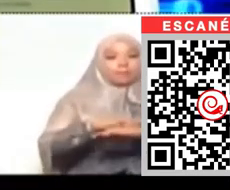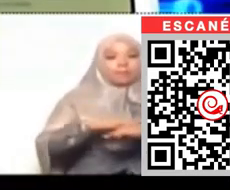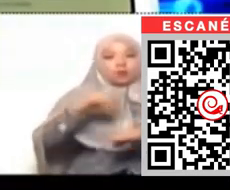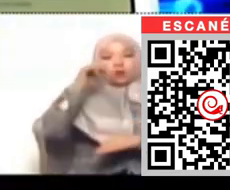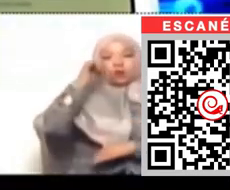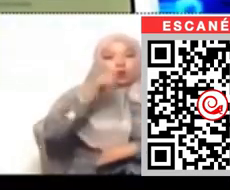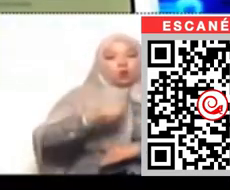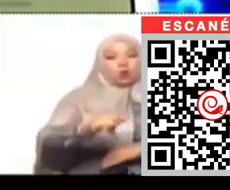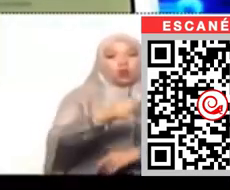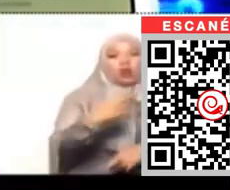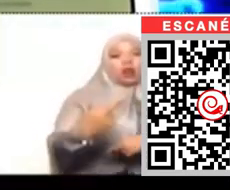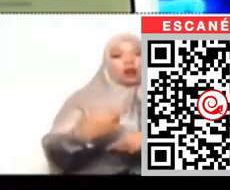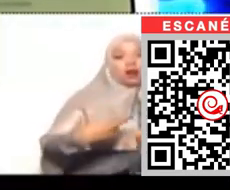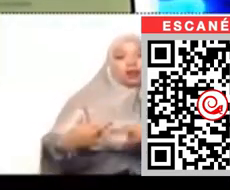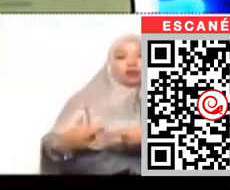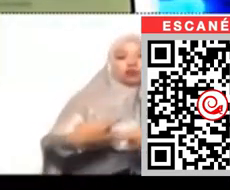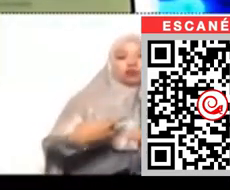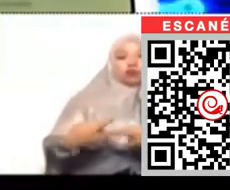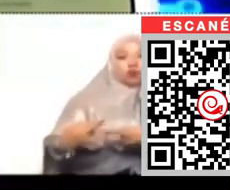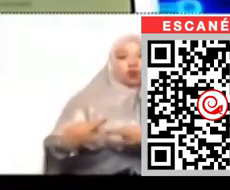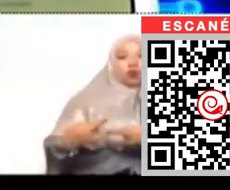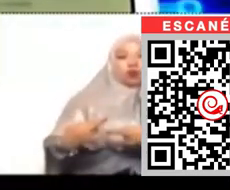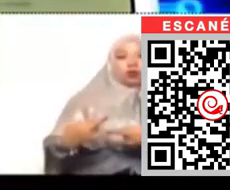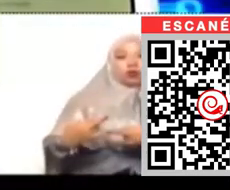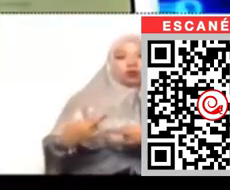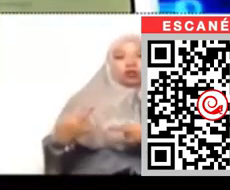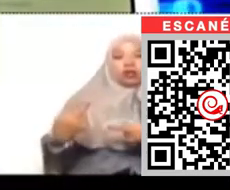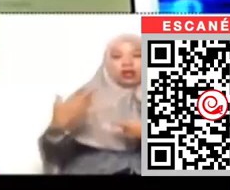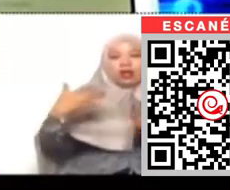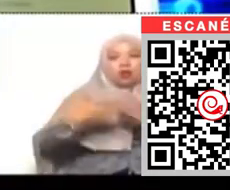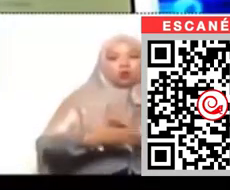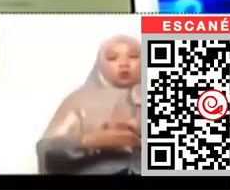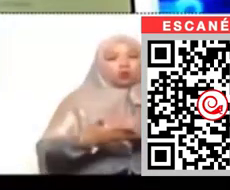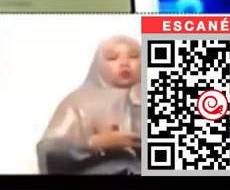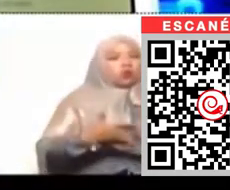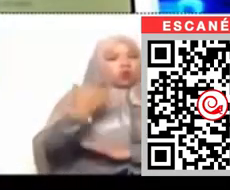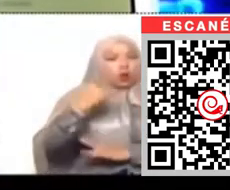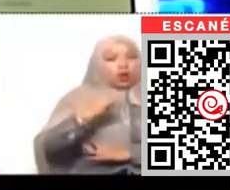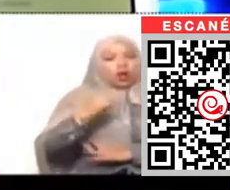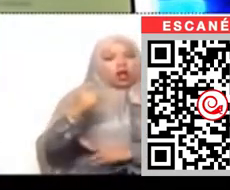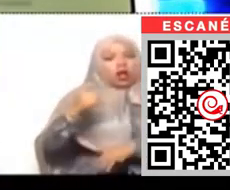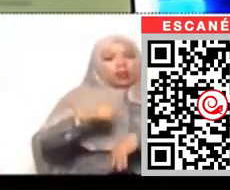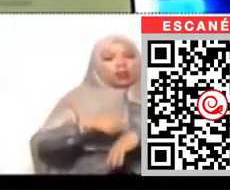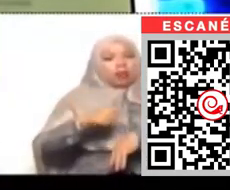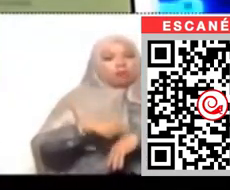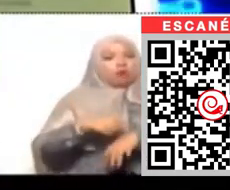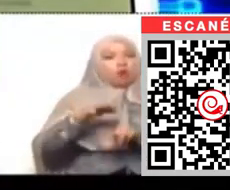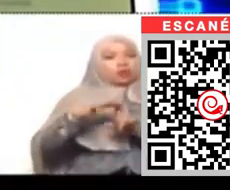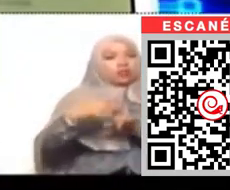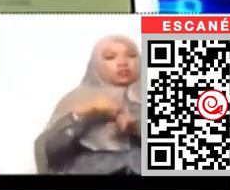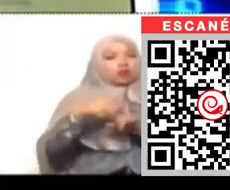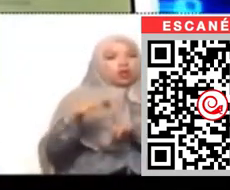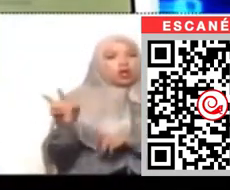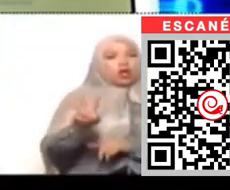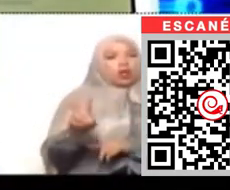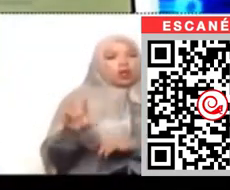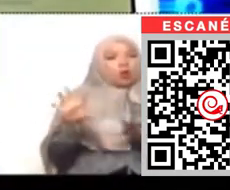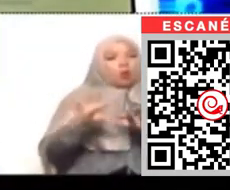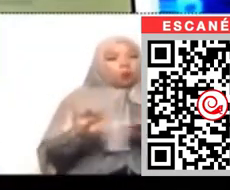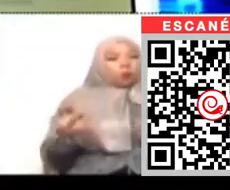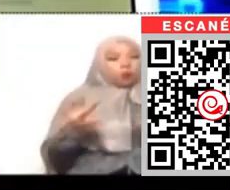para Relaciones Exteriores, que de alguna forma nos va a poner en contexto sobre estos tiempos noticiosos del cual yo les hablo.